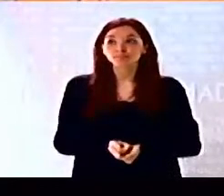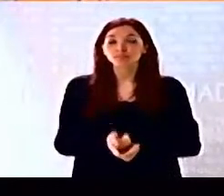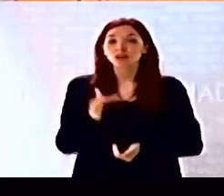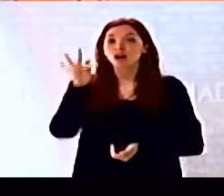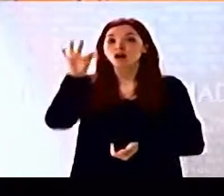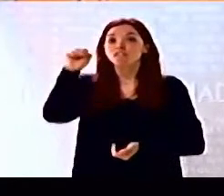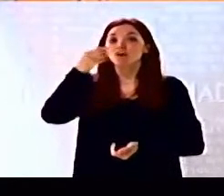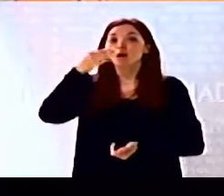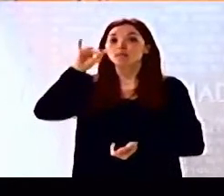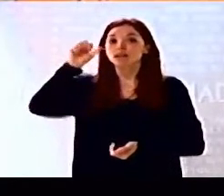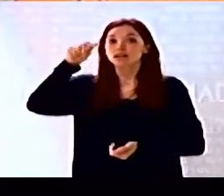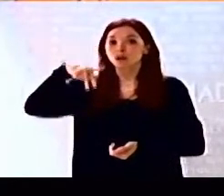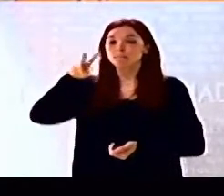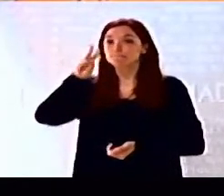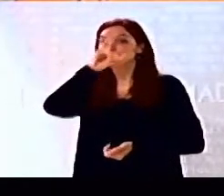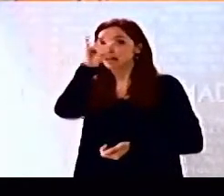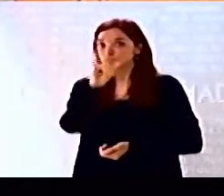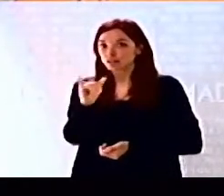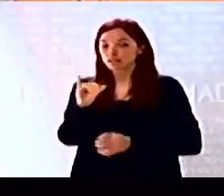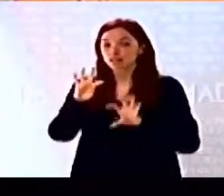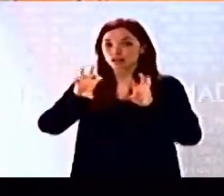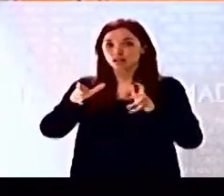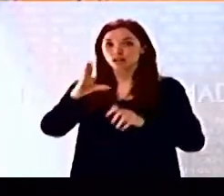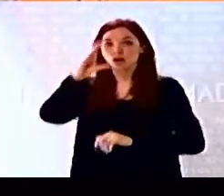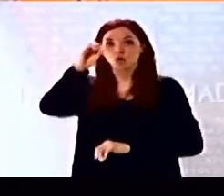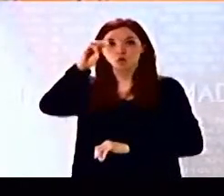Fabián Vázquez, de la cadena COPE.